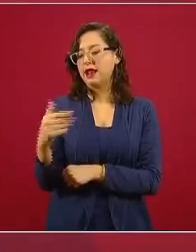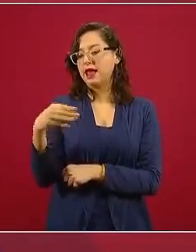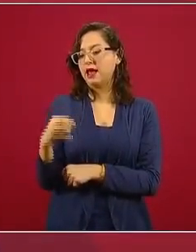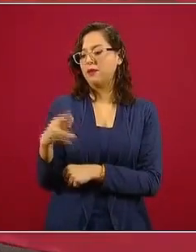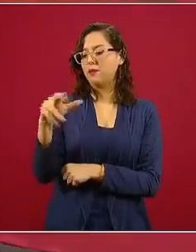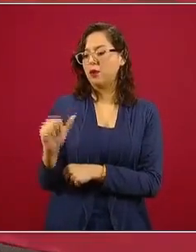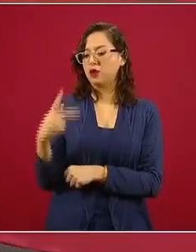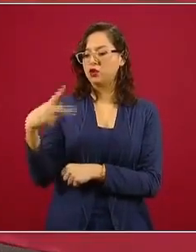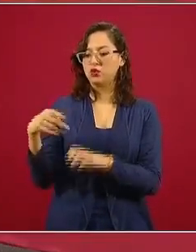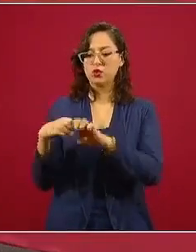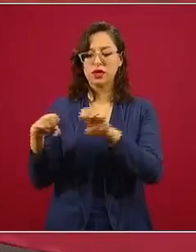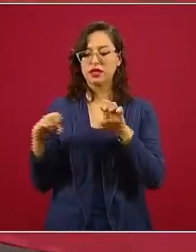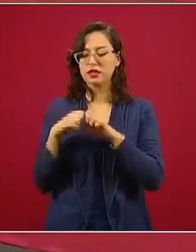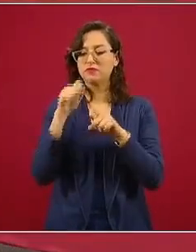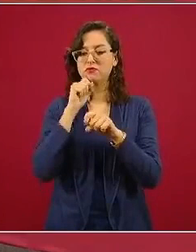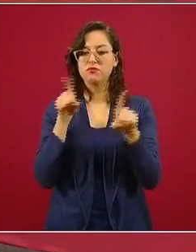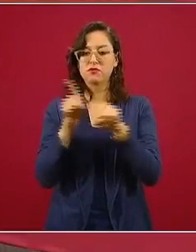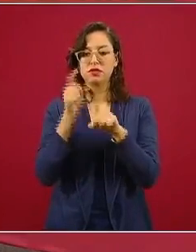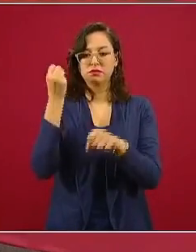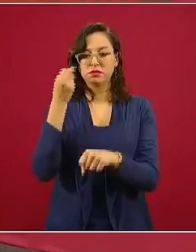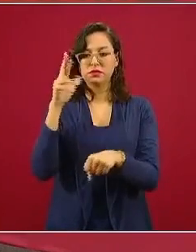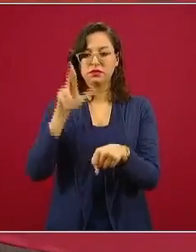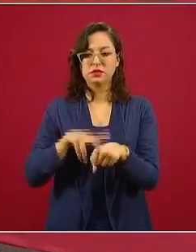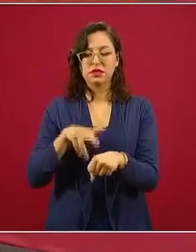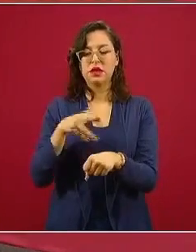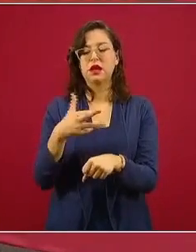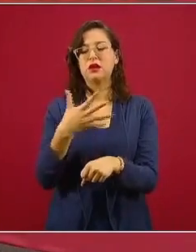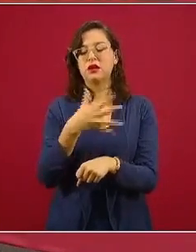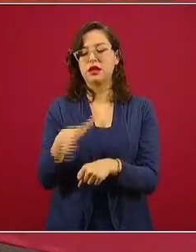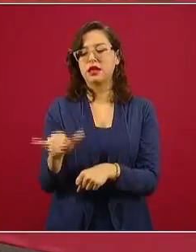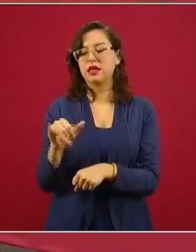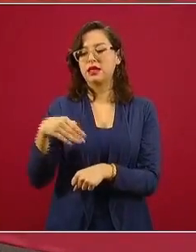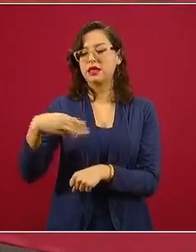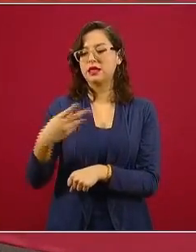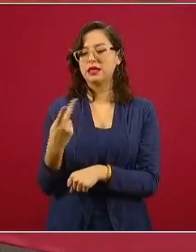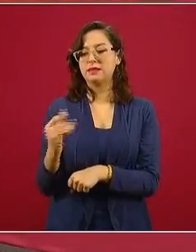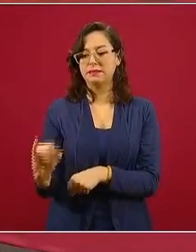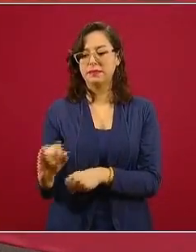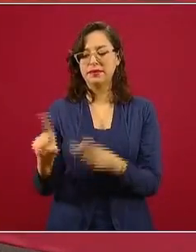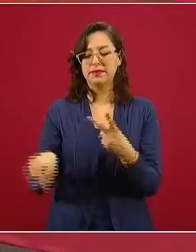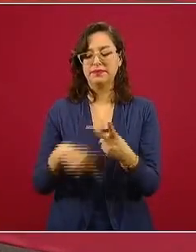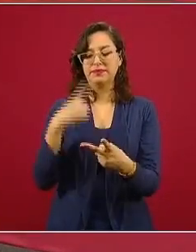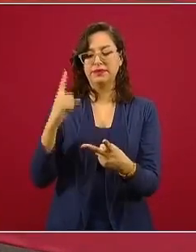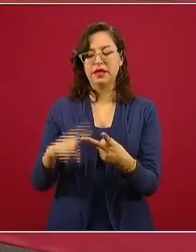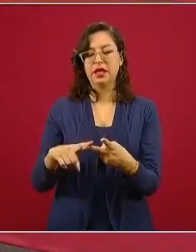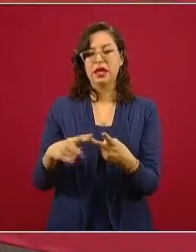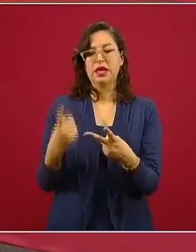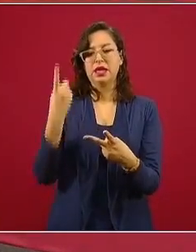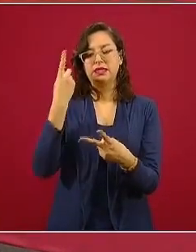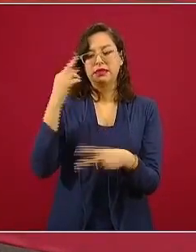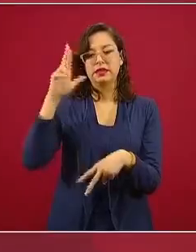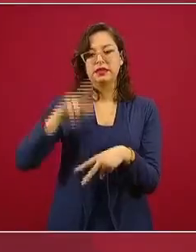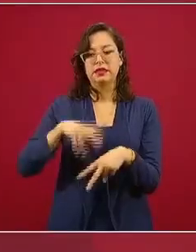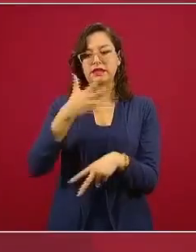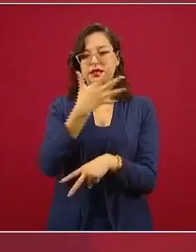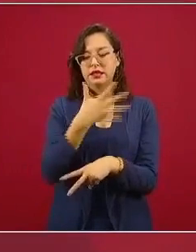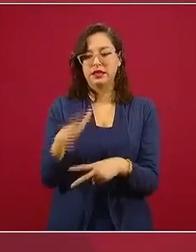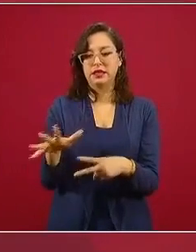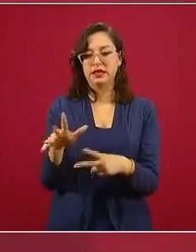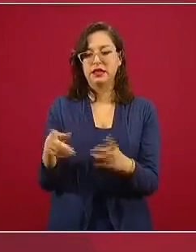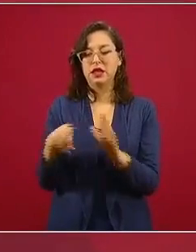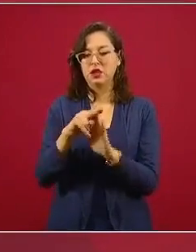demás participantes, el director general del INPI, Juan Lozano, el director general de